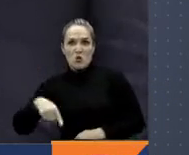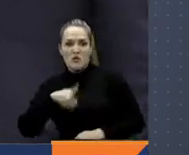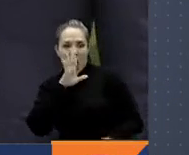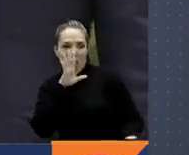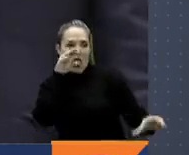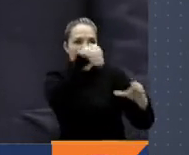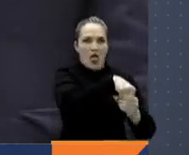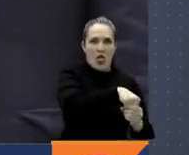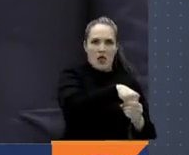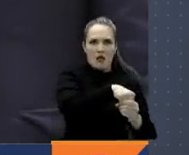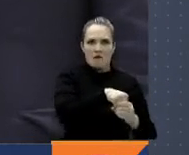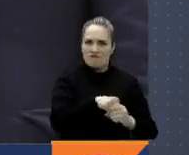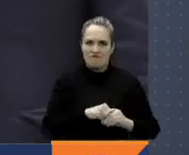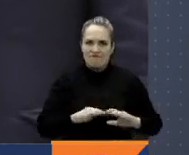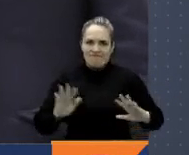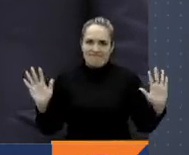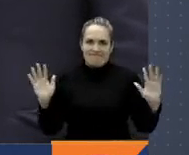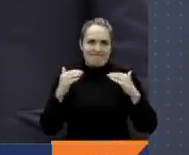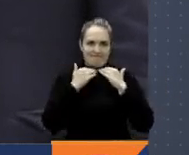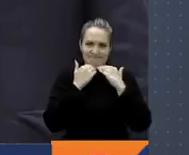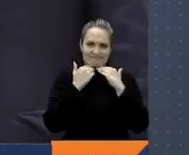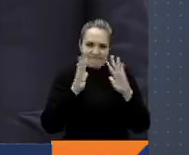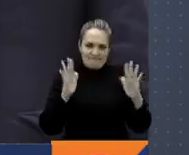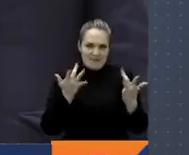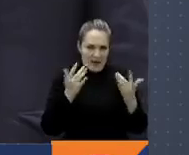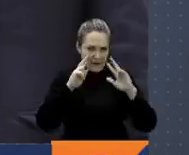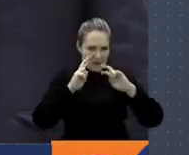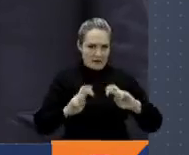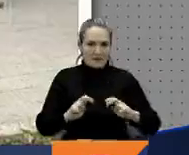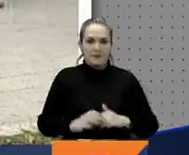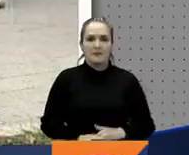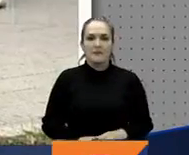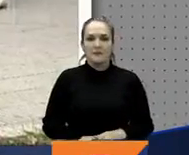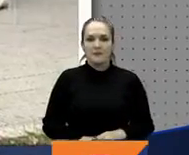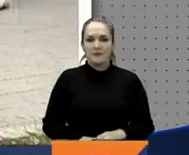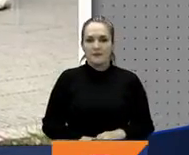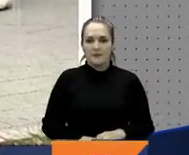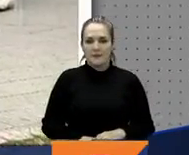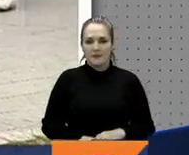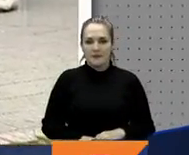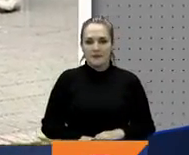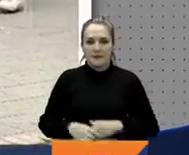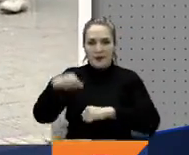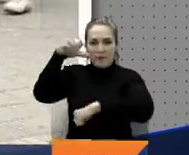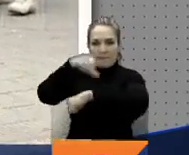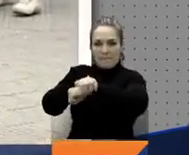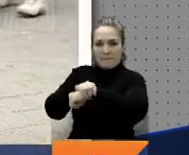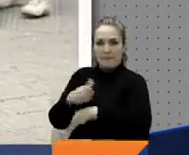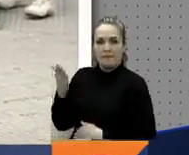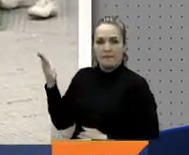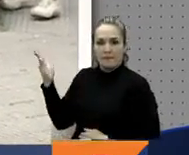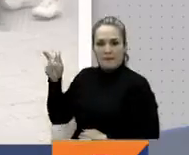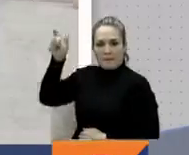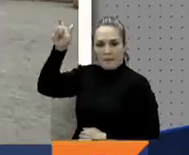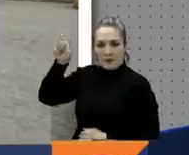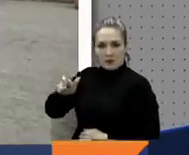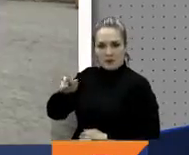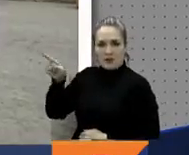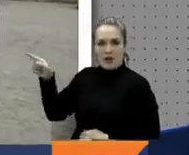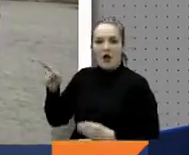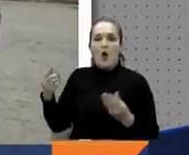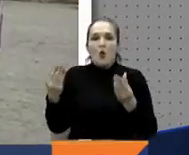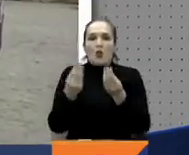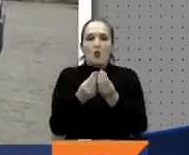por parte del estado ruso con la captura del ciudadano ruso sergey brin y un grupo de siete personas